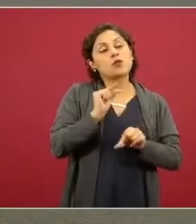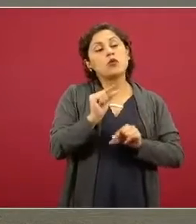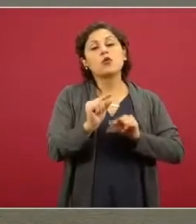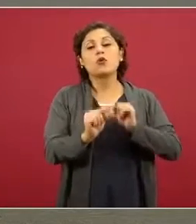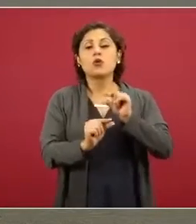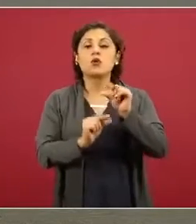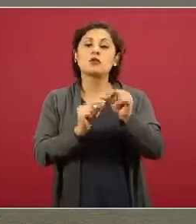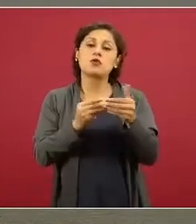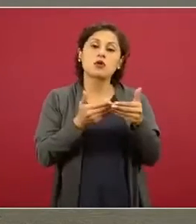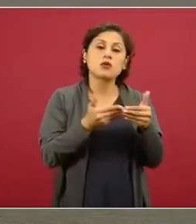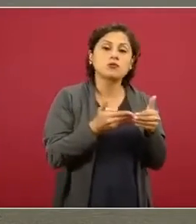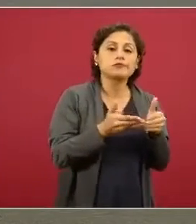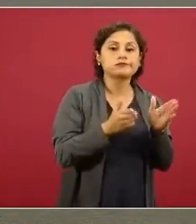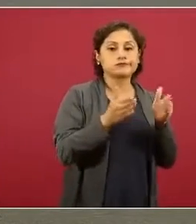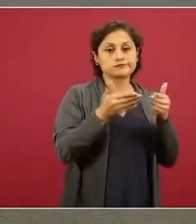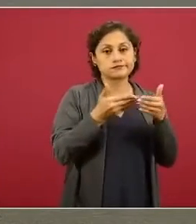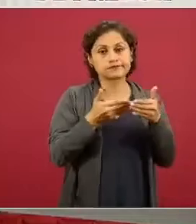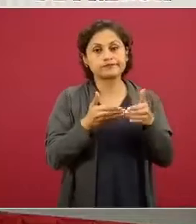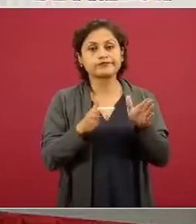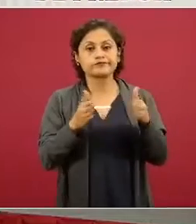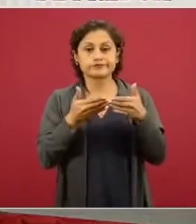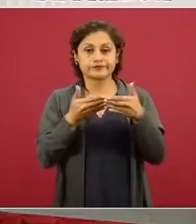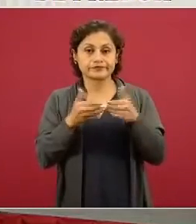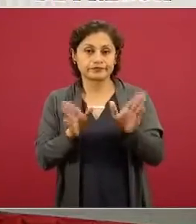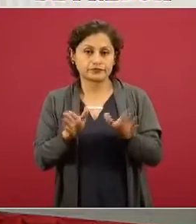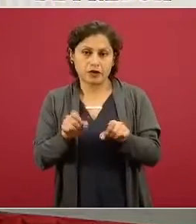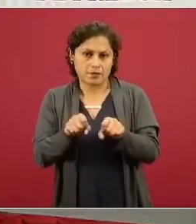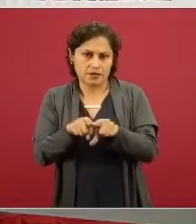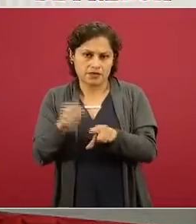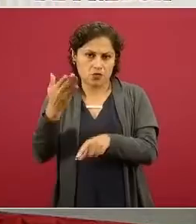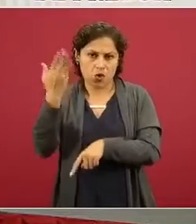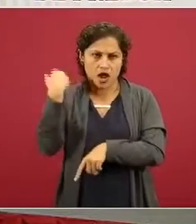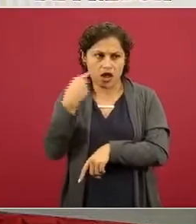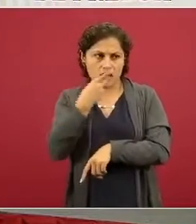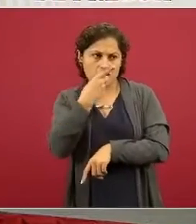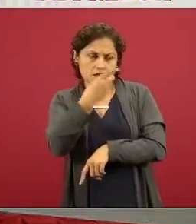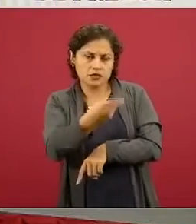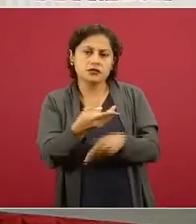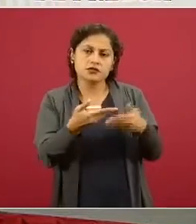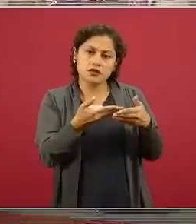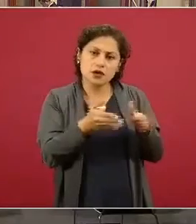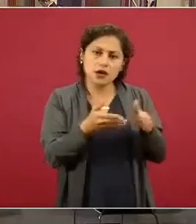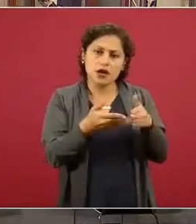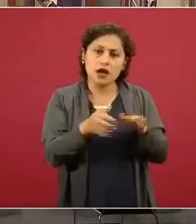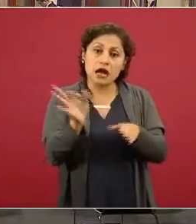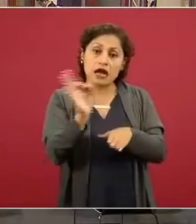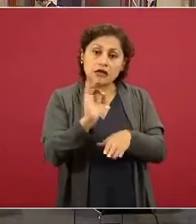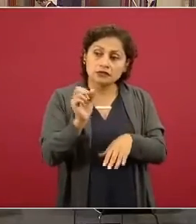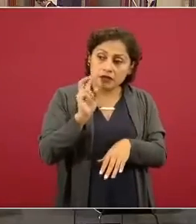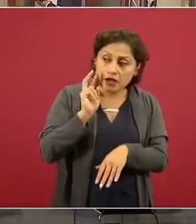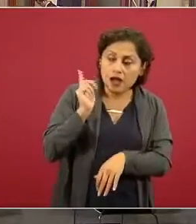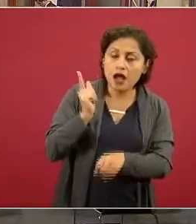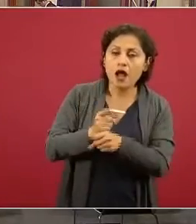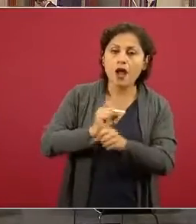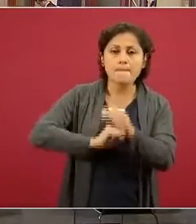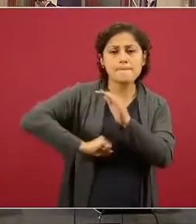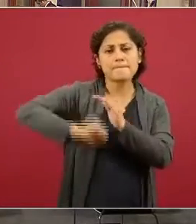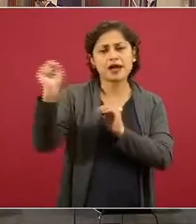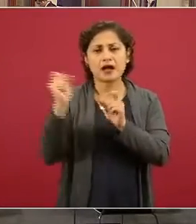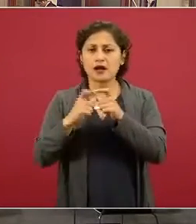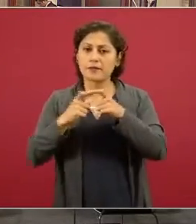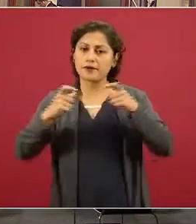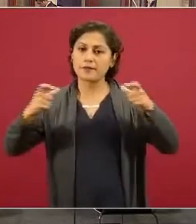lo que se dijo. Vamos a ir bajando, vamos a ir abriendo, pero si se vuelve a subir, hay que cerrar. ¿Hasta dónde? Hasta lo que